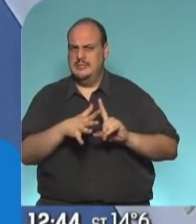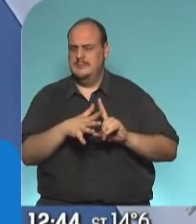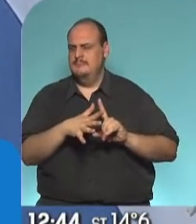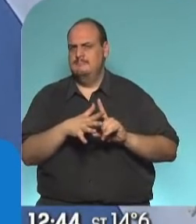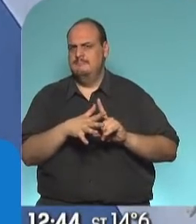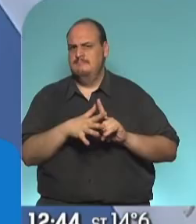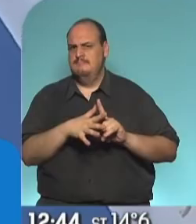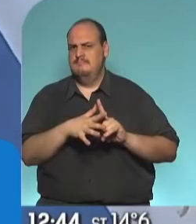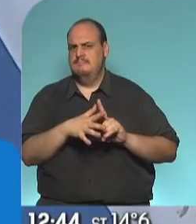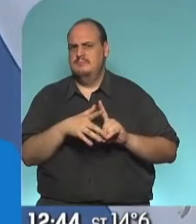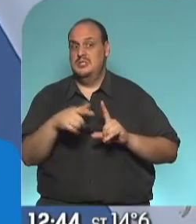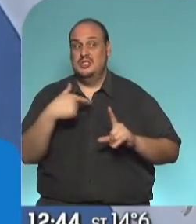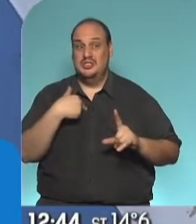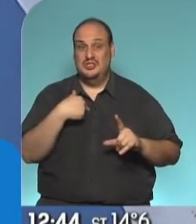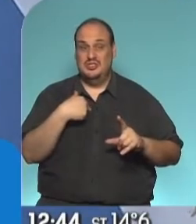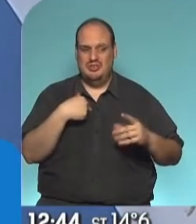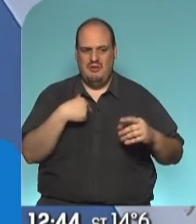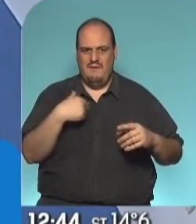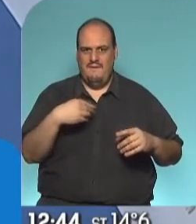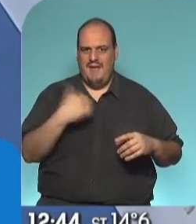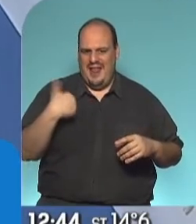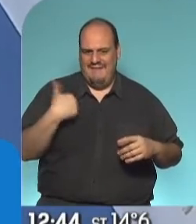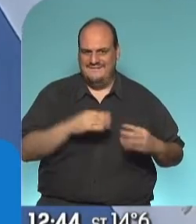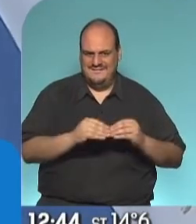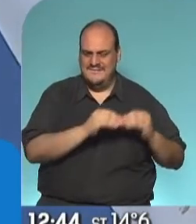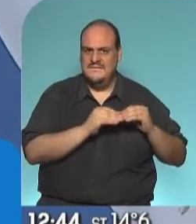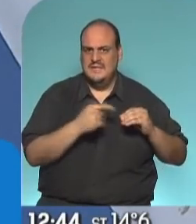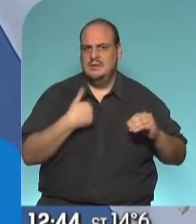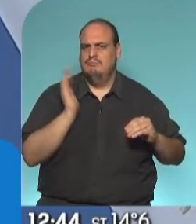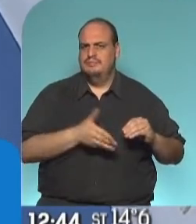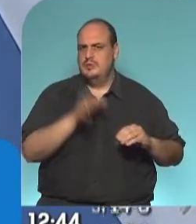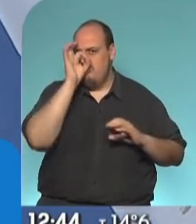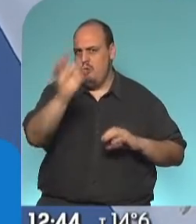Jamás seré el verdugo de mis conciudadanos. Y se fue